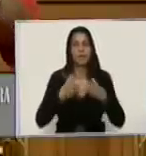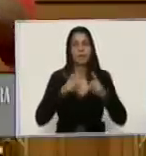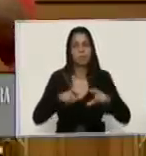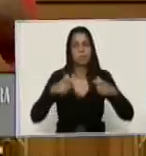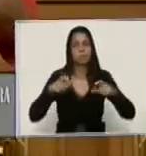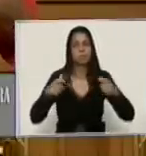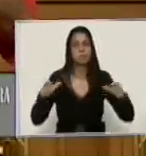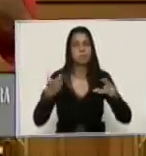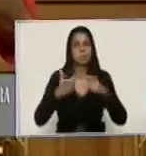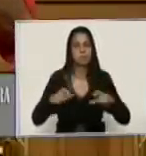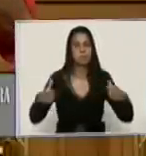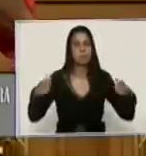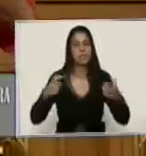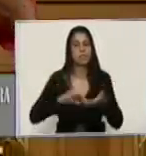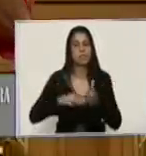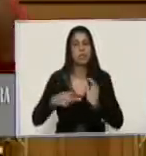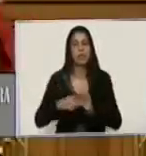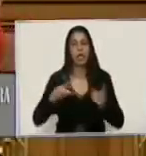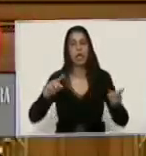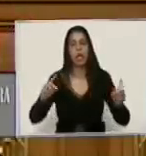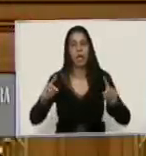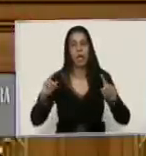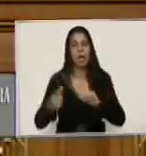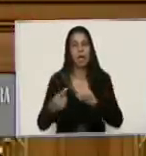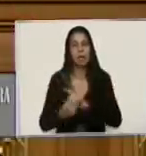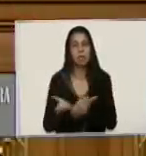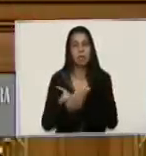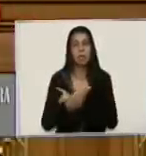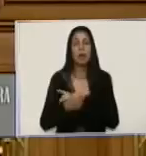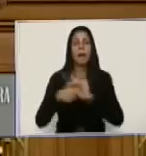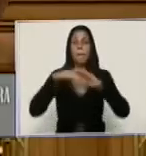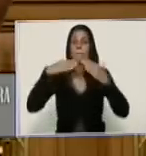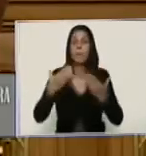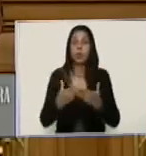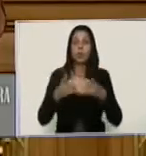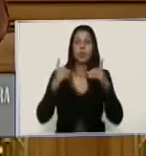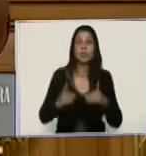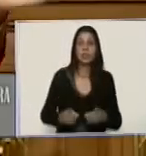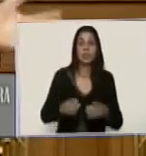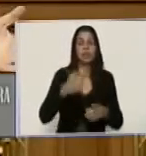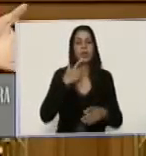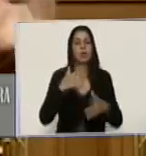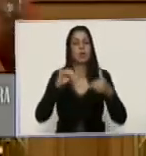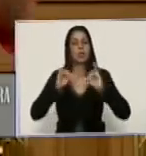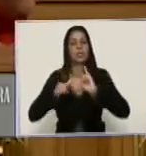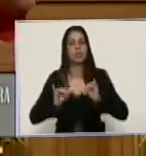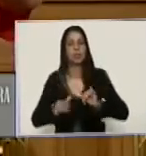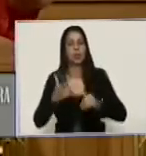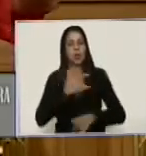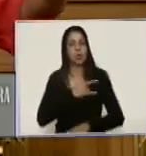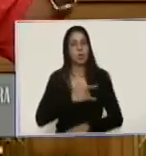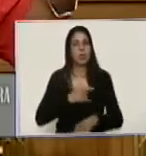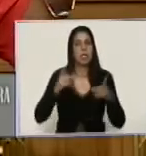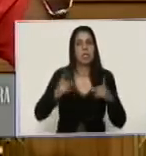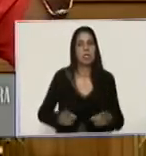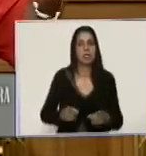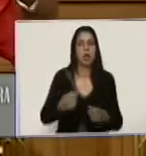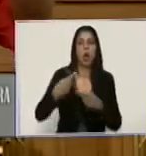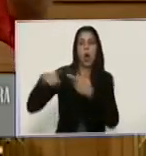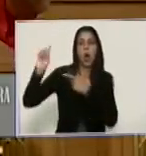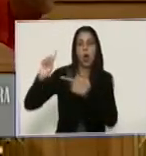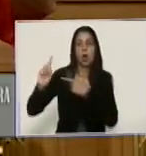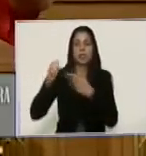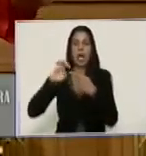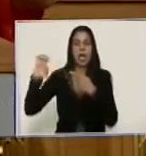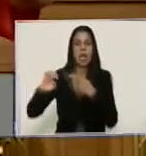estamos en una transición, no porque el mundo haya escogido, ni los industriales, ni los centros académicos, otras fuentes primarias de energía.